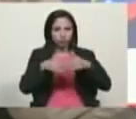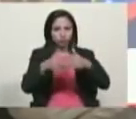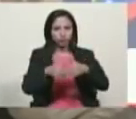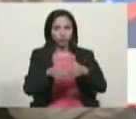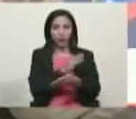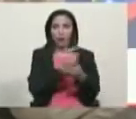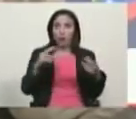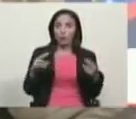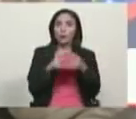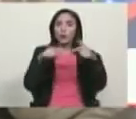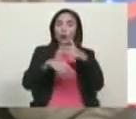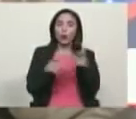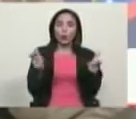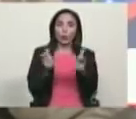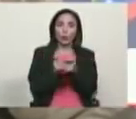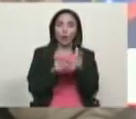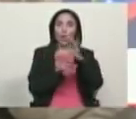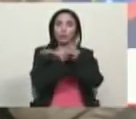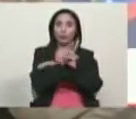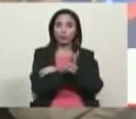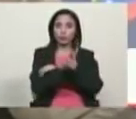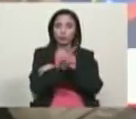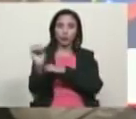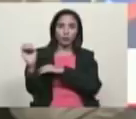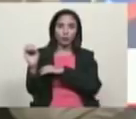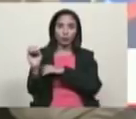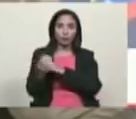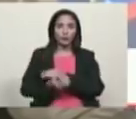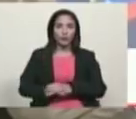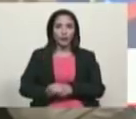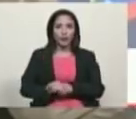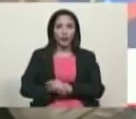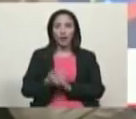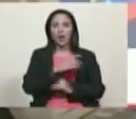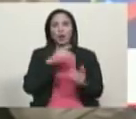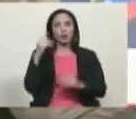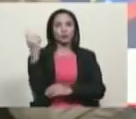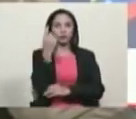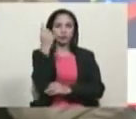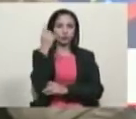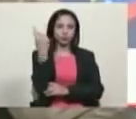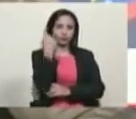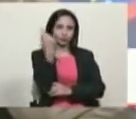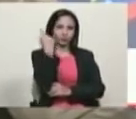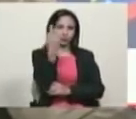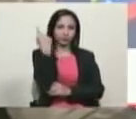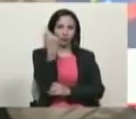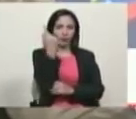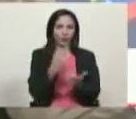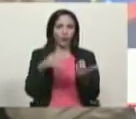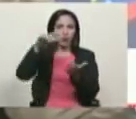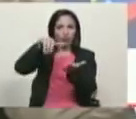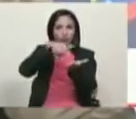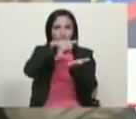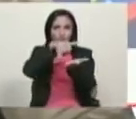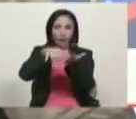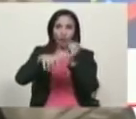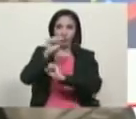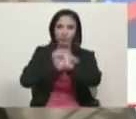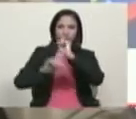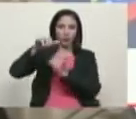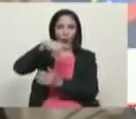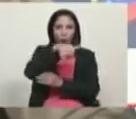gran encuentro hoy con los 200 pilotos del sistema de aviones de la defensa aérea venezolana, una